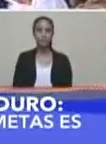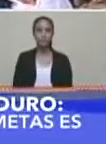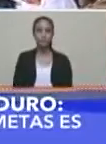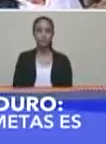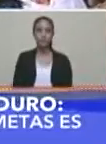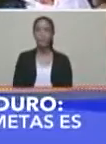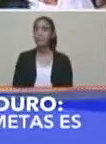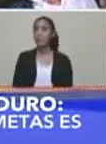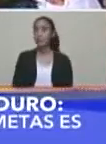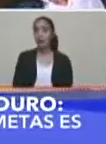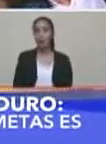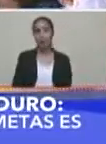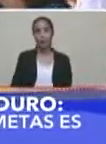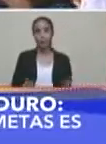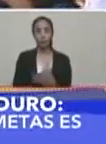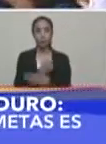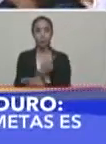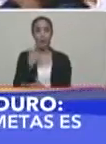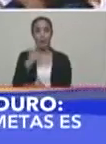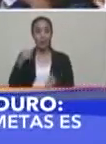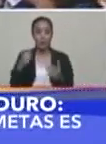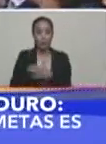Todos los días parimos la patria, que es distinto.